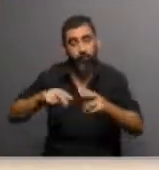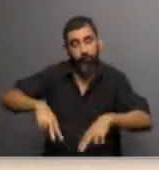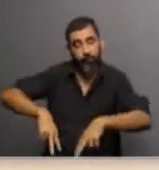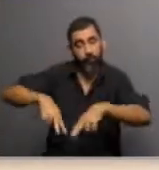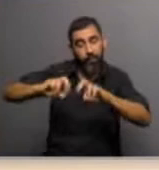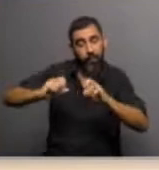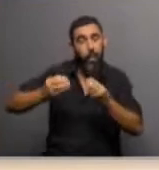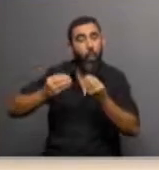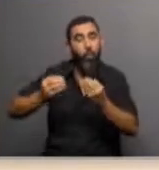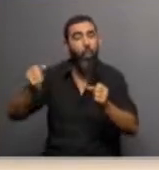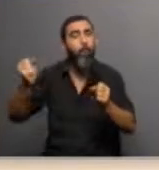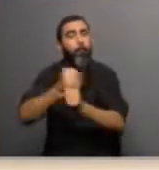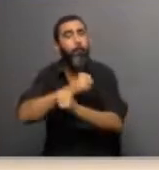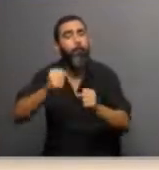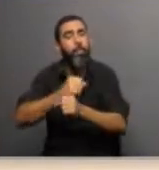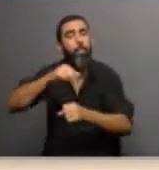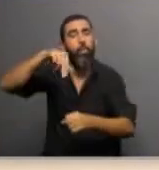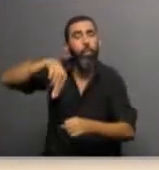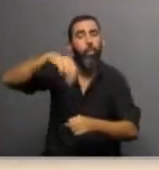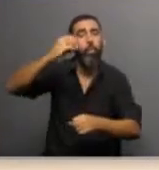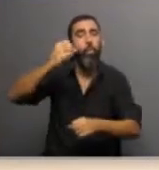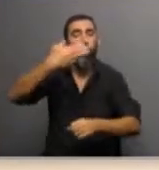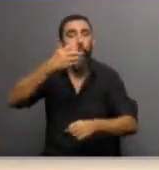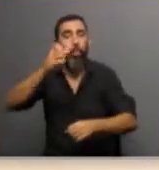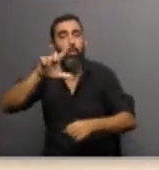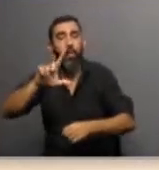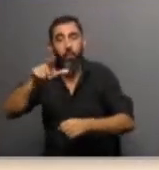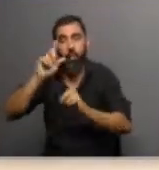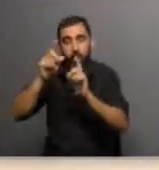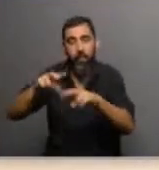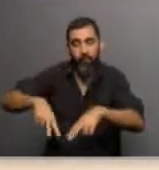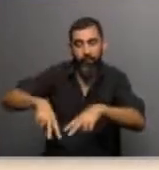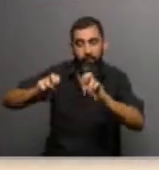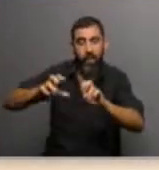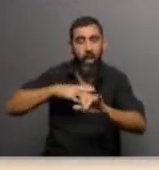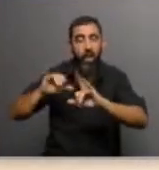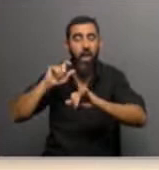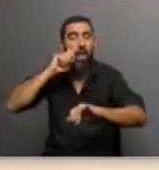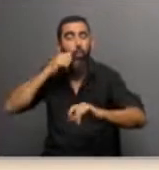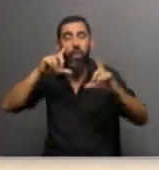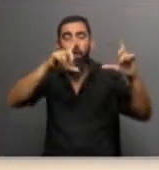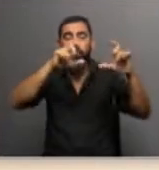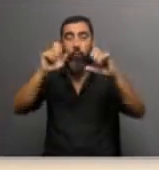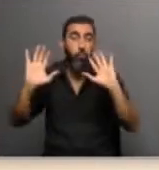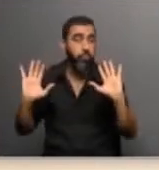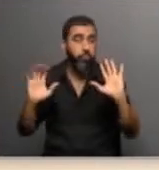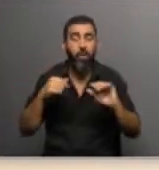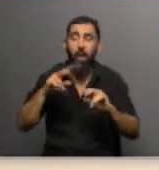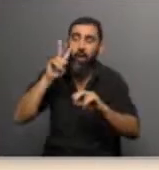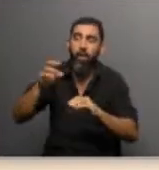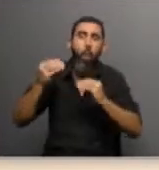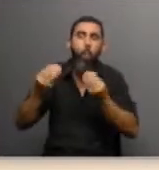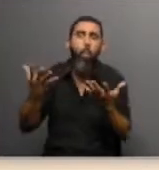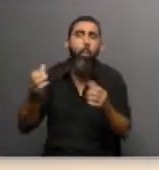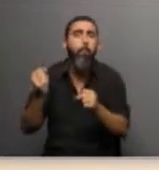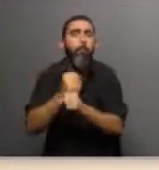poco qué pasaba con los premios Nobel, porque él, Claro, además de ser investigador, tiene un hobby que es la fotografía. Entonces quería ver qué pasaba con los